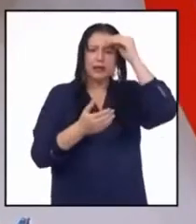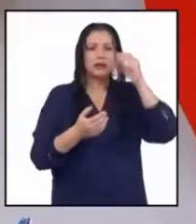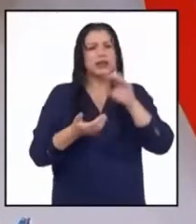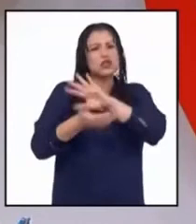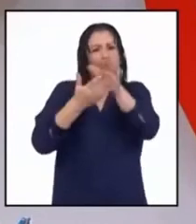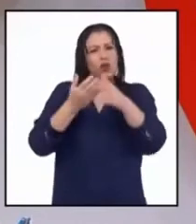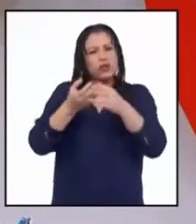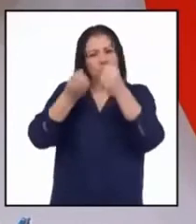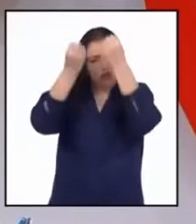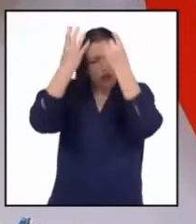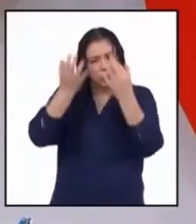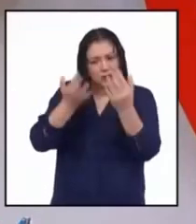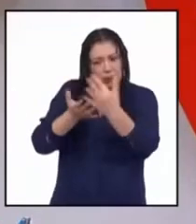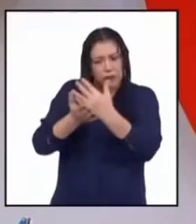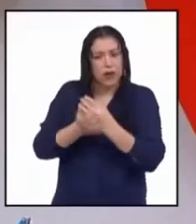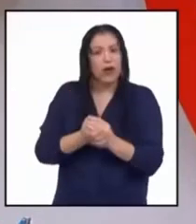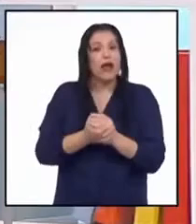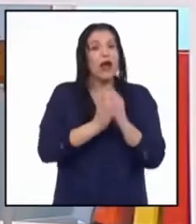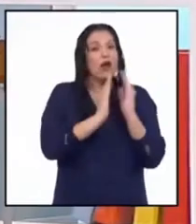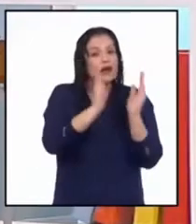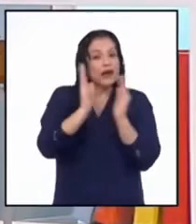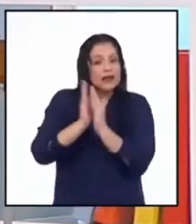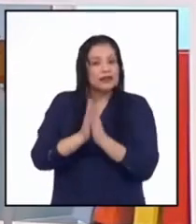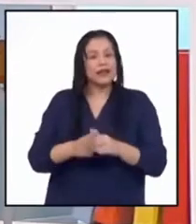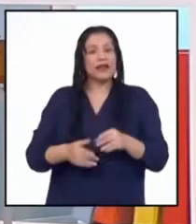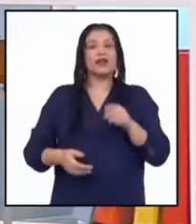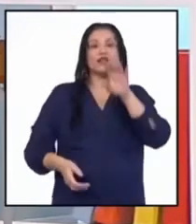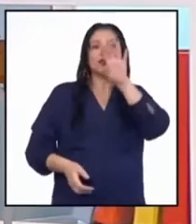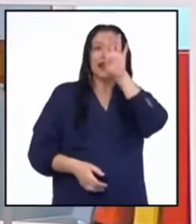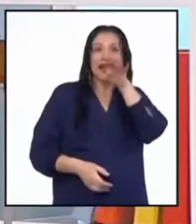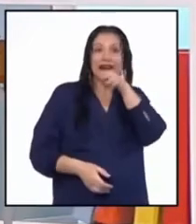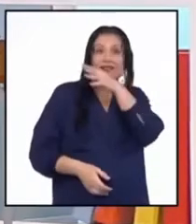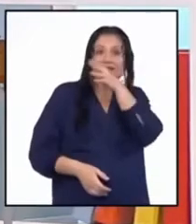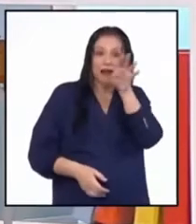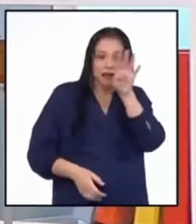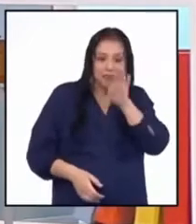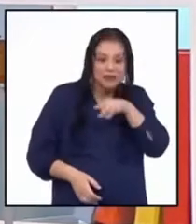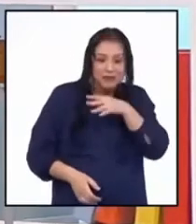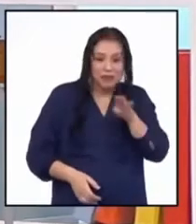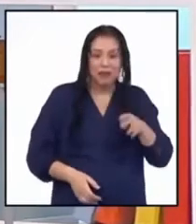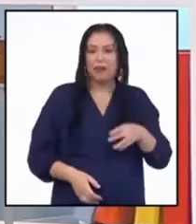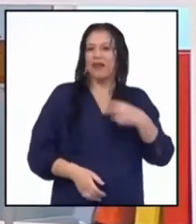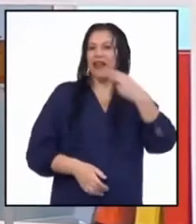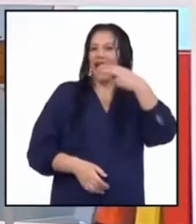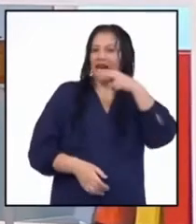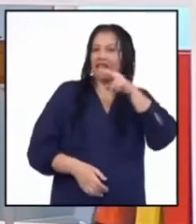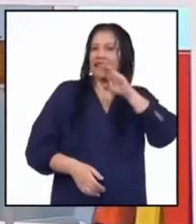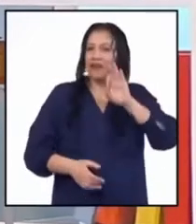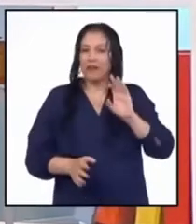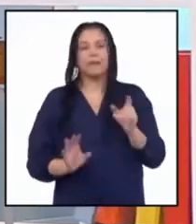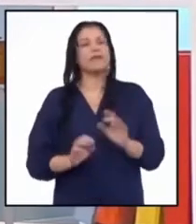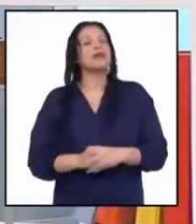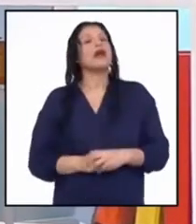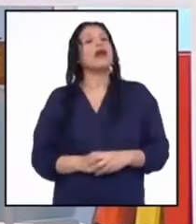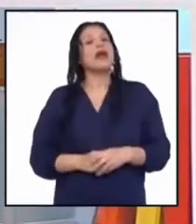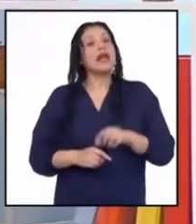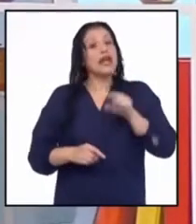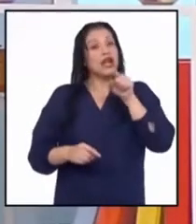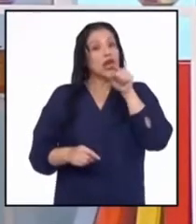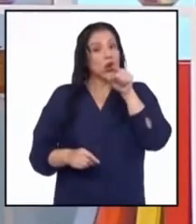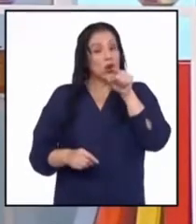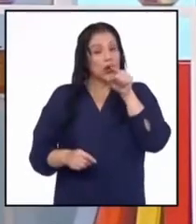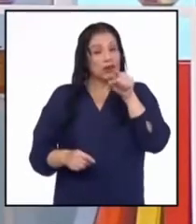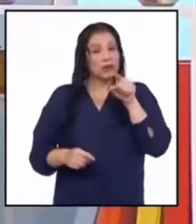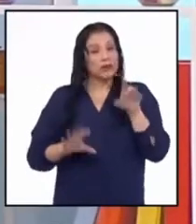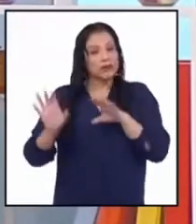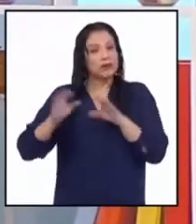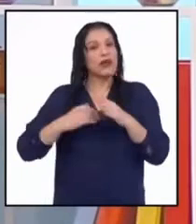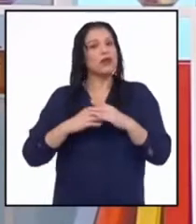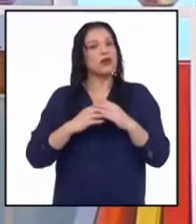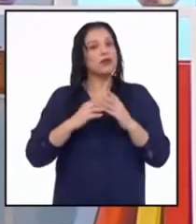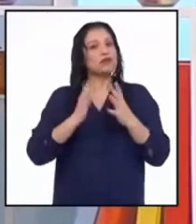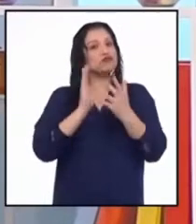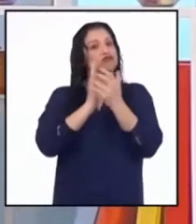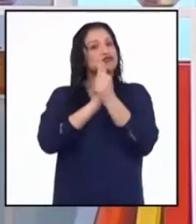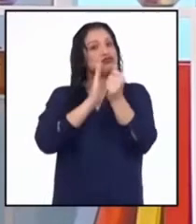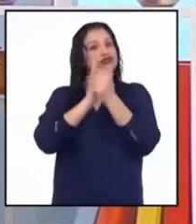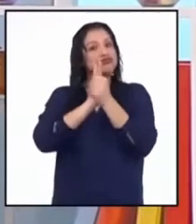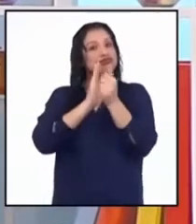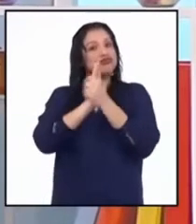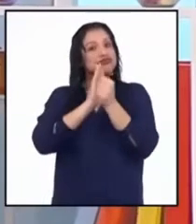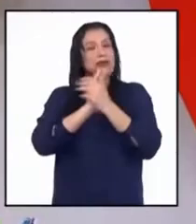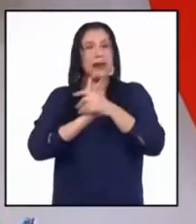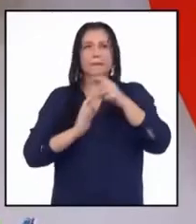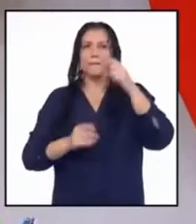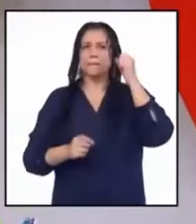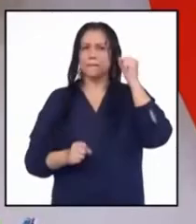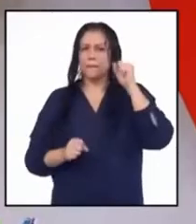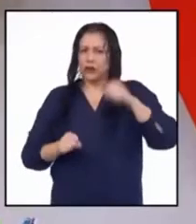los datos en tablas de frecuencias. Cierto, cierto, cierto. Con eso hemos estado desarrollando la capacidad de